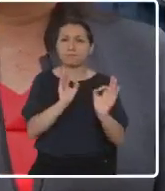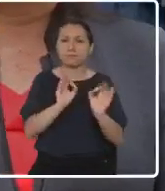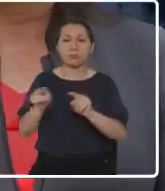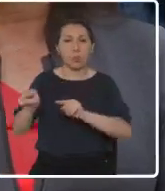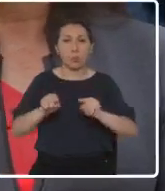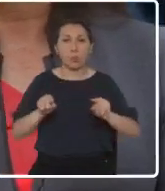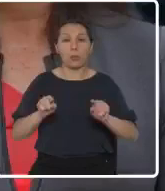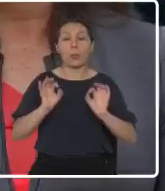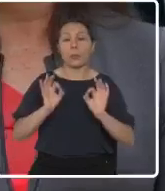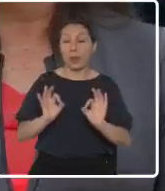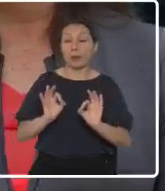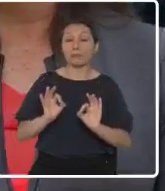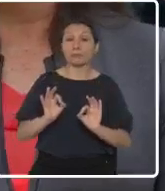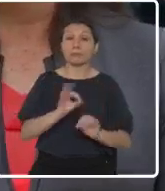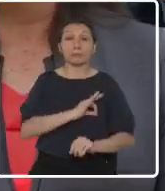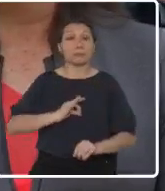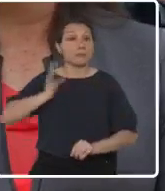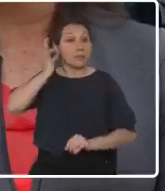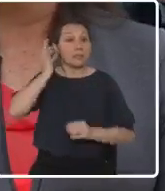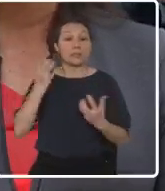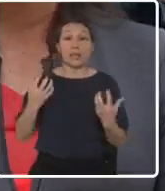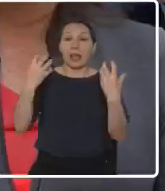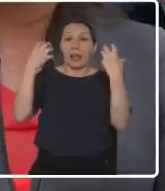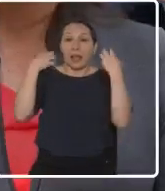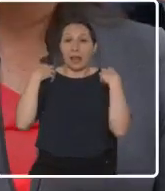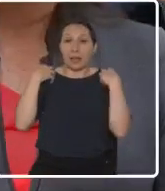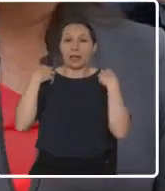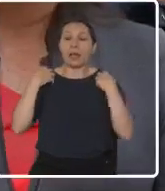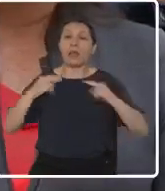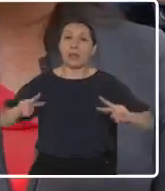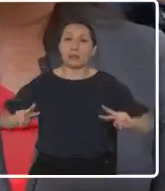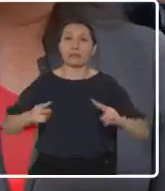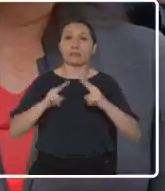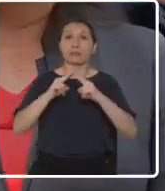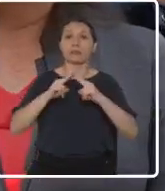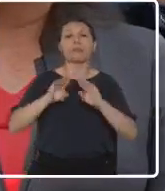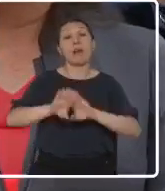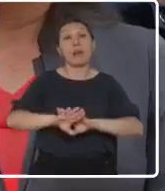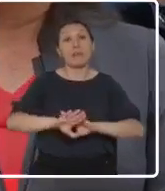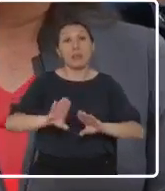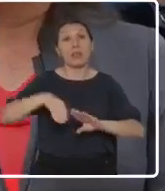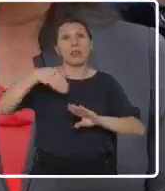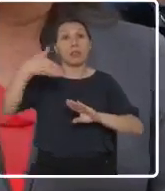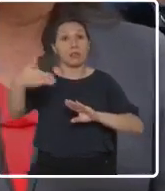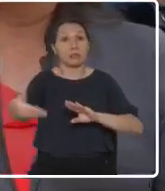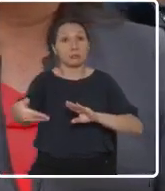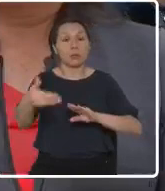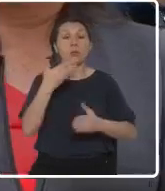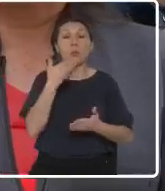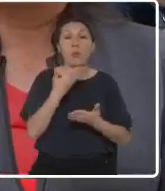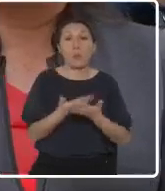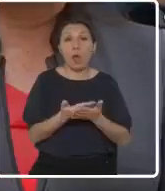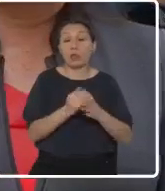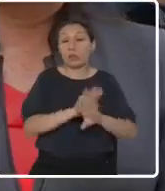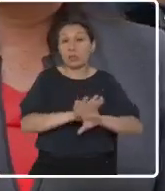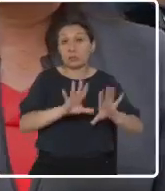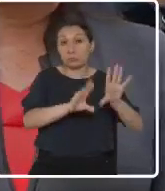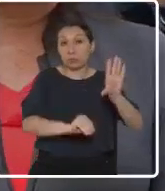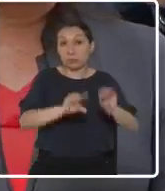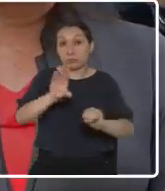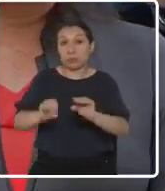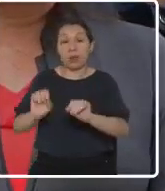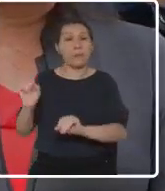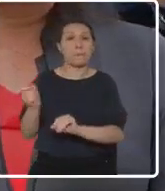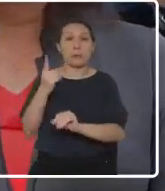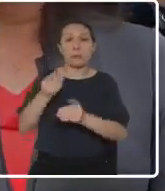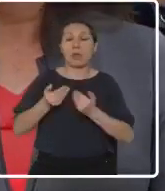coordinada. Ella va a ser la encargada de la reconstrucción, que es el paso posterior a apagar todos los focos y entregar